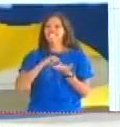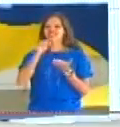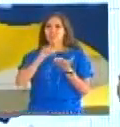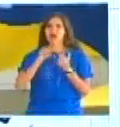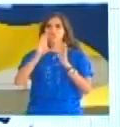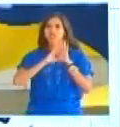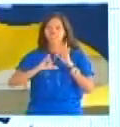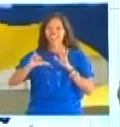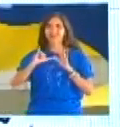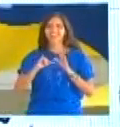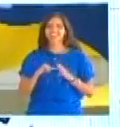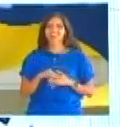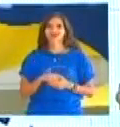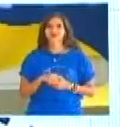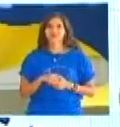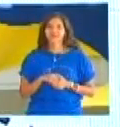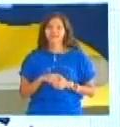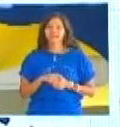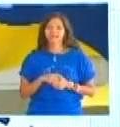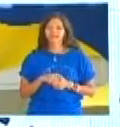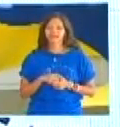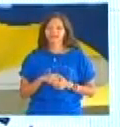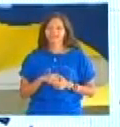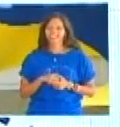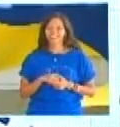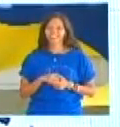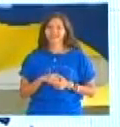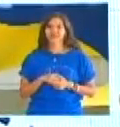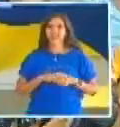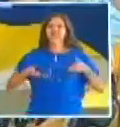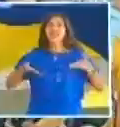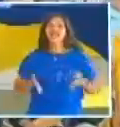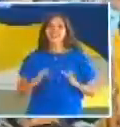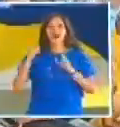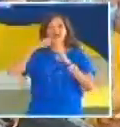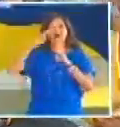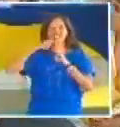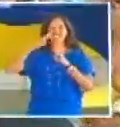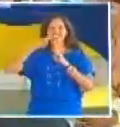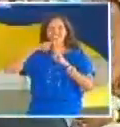Nacional Constituyente, nacida en Rubio, Táchira,